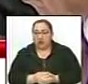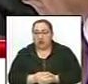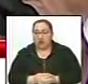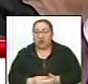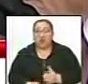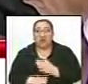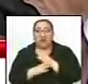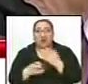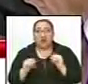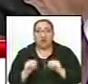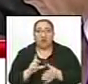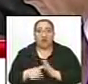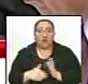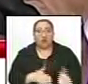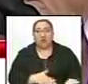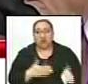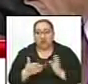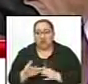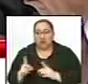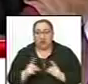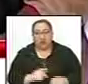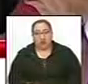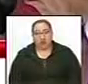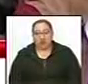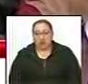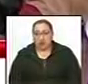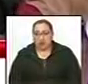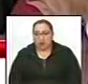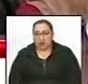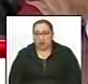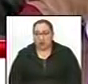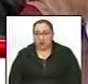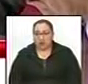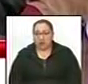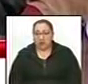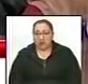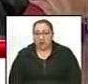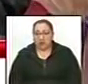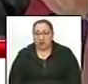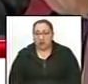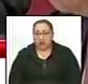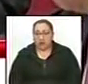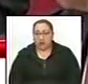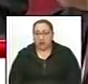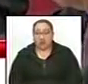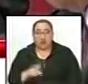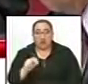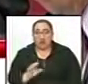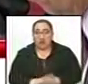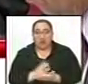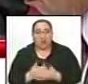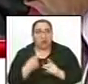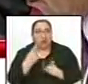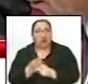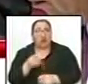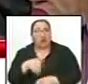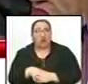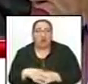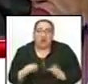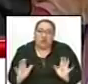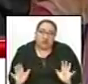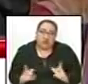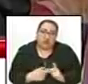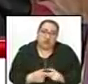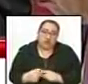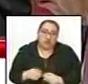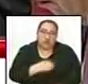defensa, los informes, y luego procedemos a discutir. Así se procede. Eso es un debate. Aquí no hay un medio debate. De frente vamos a la votación. Entonces lo que se está